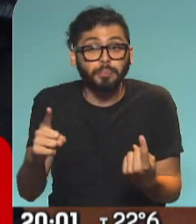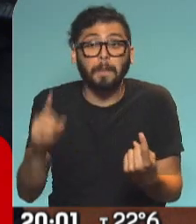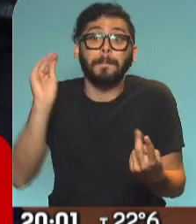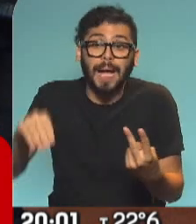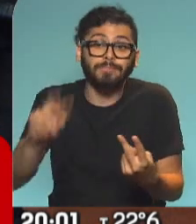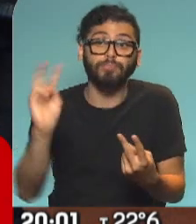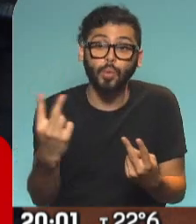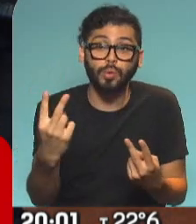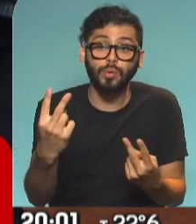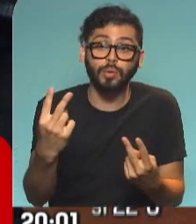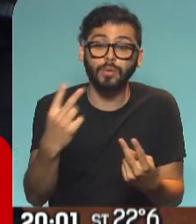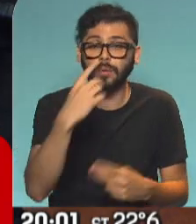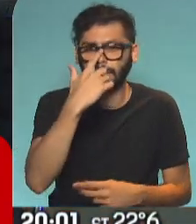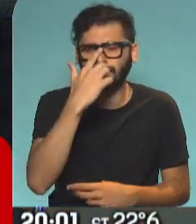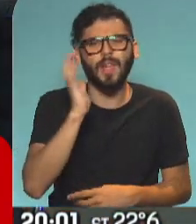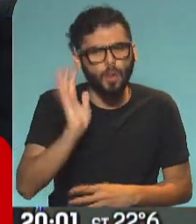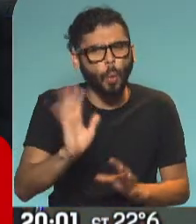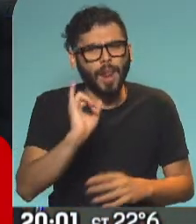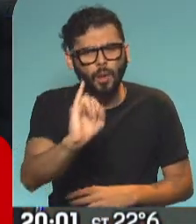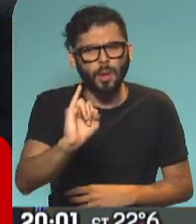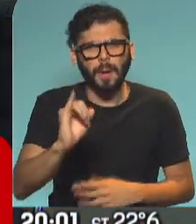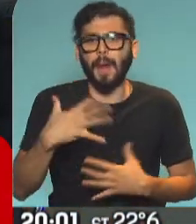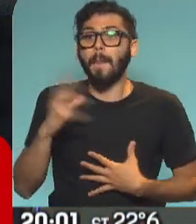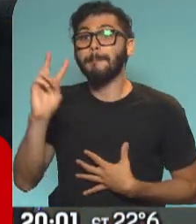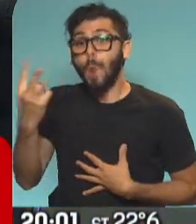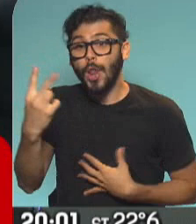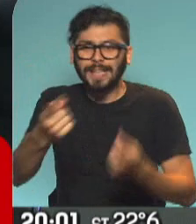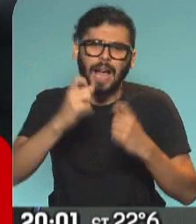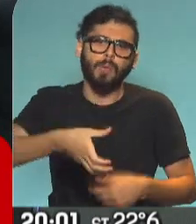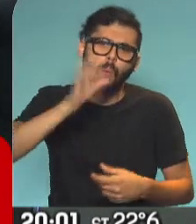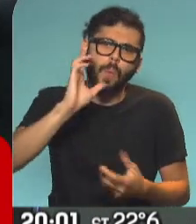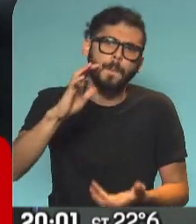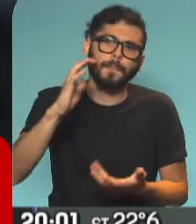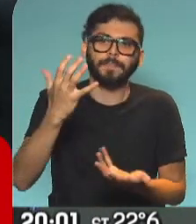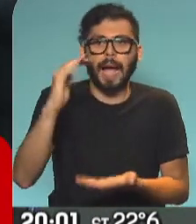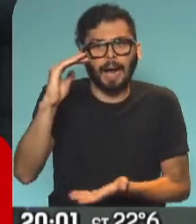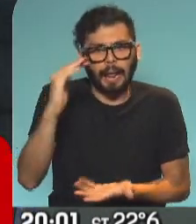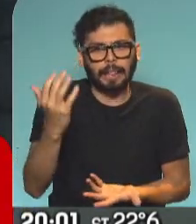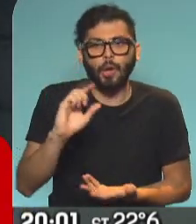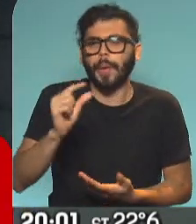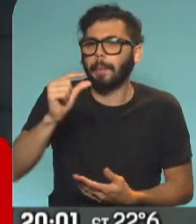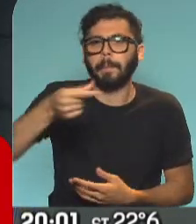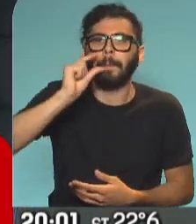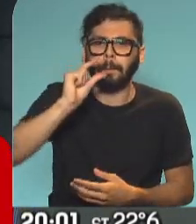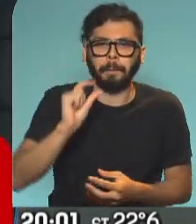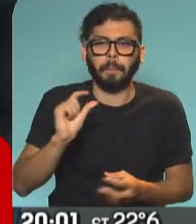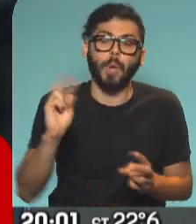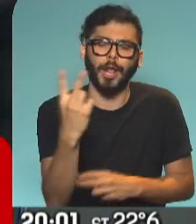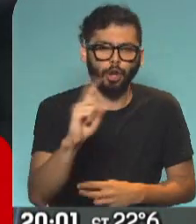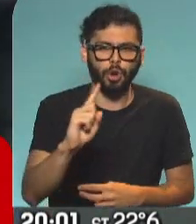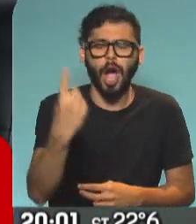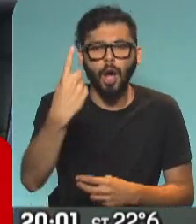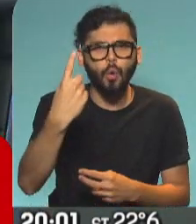finalmente muriendo. Le cuento que tiene que tomar bastante dióxido de cloro para morir. Tiene que tomar una cantidad considerable. Hay un caso, que